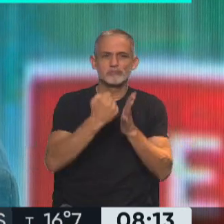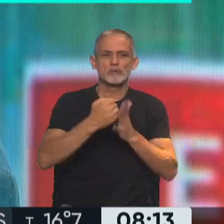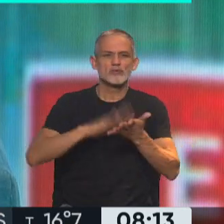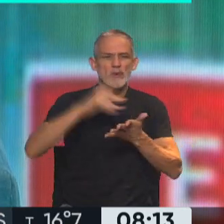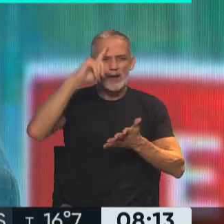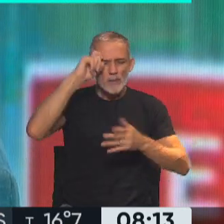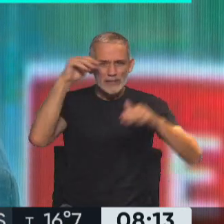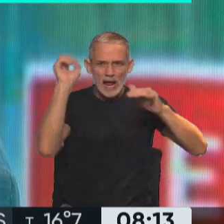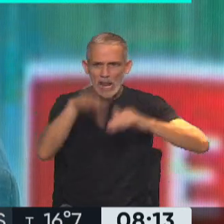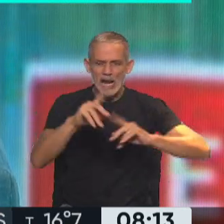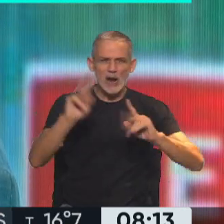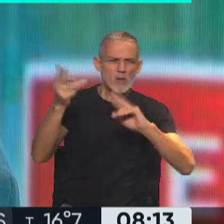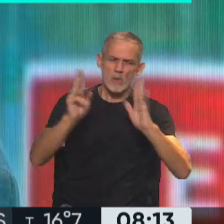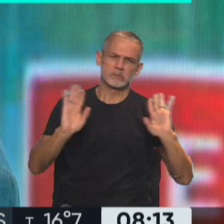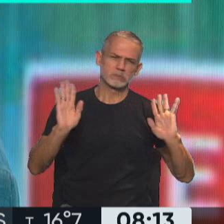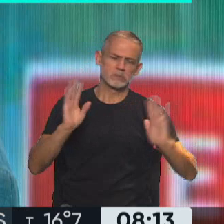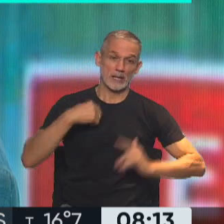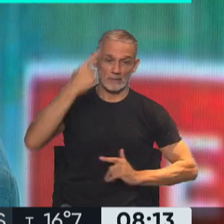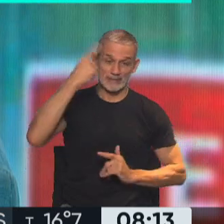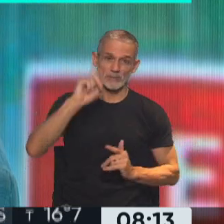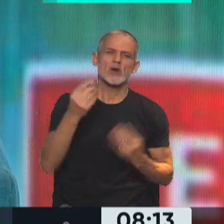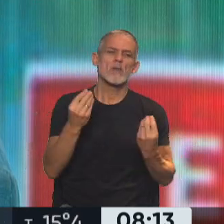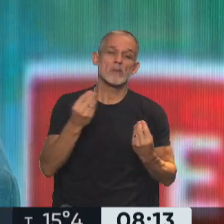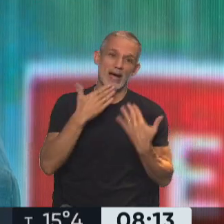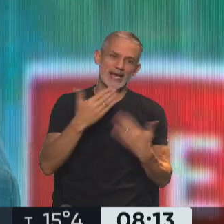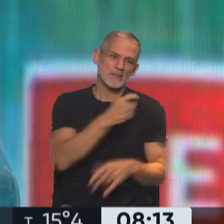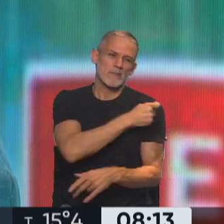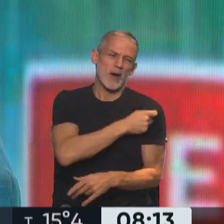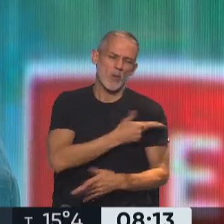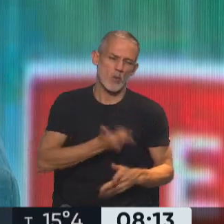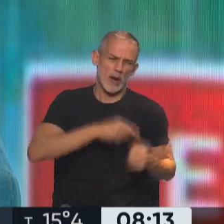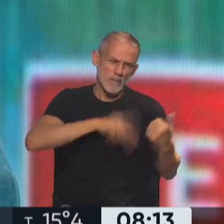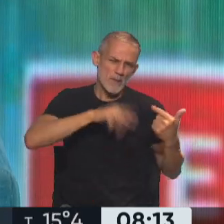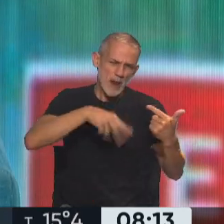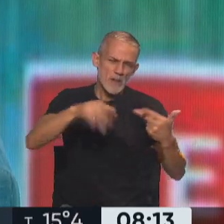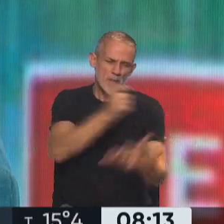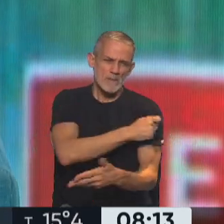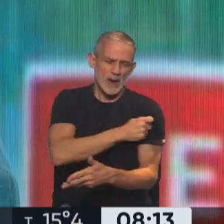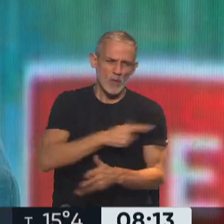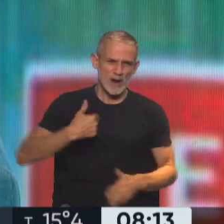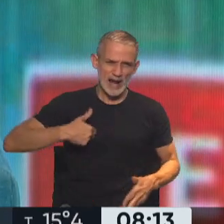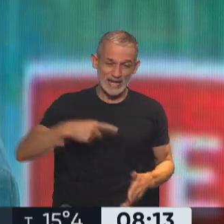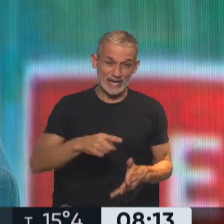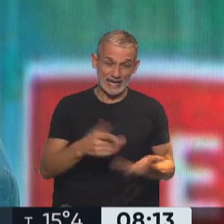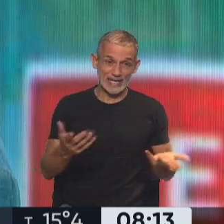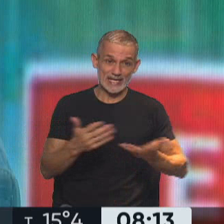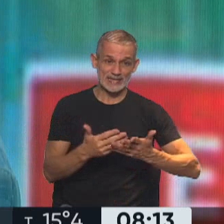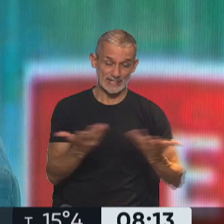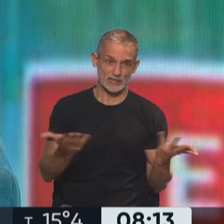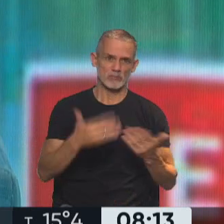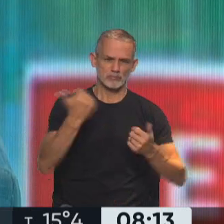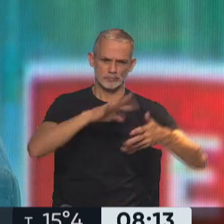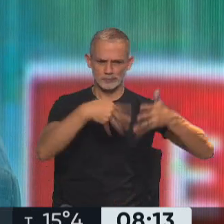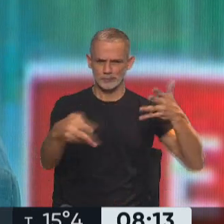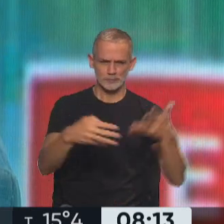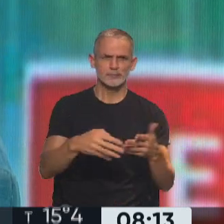es hospitalización y mortalidad gracias a la vacunación, ¿no? A la intensa vacunación en Argentina, a la alta cobertura de los calendarios